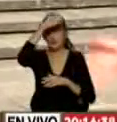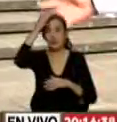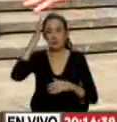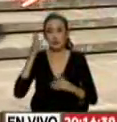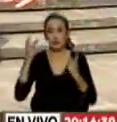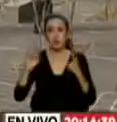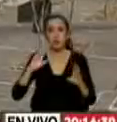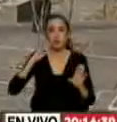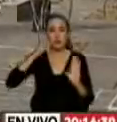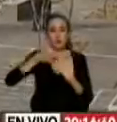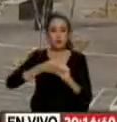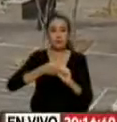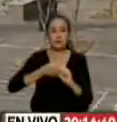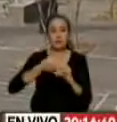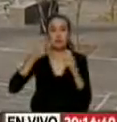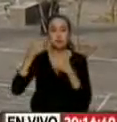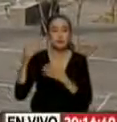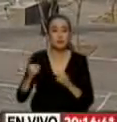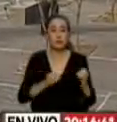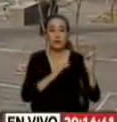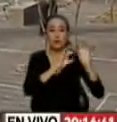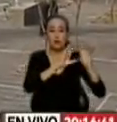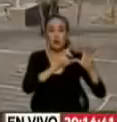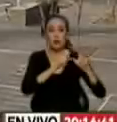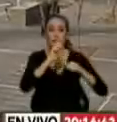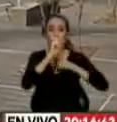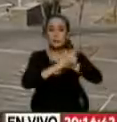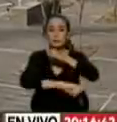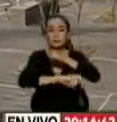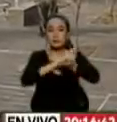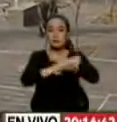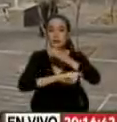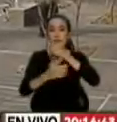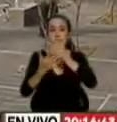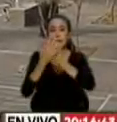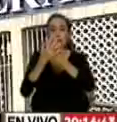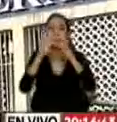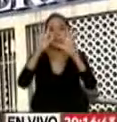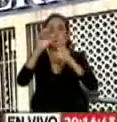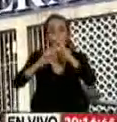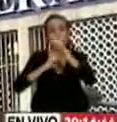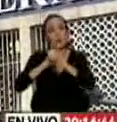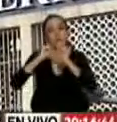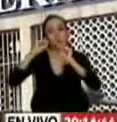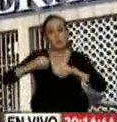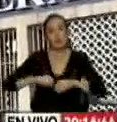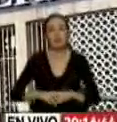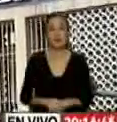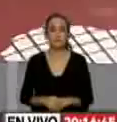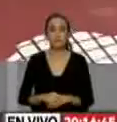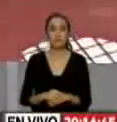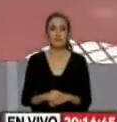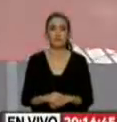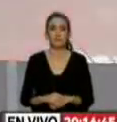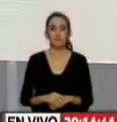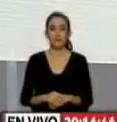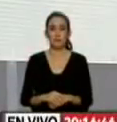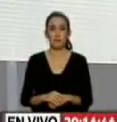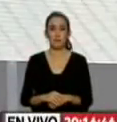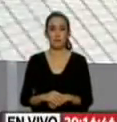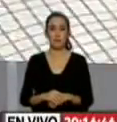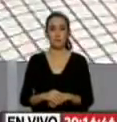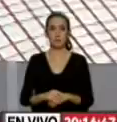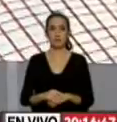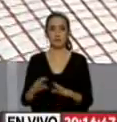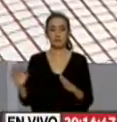del Interior. El delito de delincuencia organizada es sancionada con una pena de cárcel de hasta 10 años. Fanny Lara, Telediario. Mientras tanto,